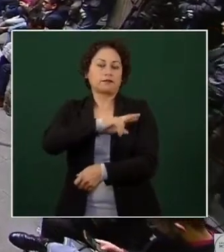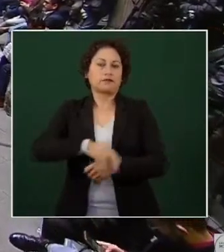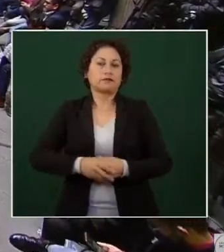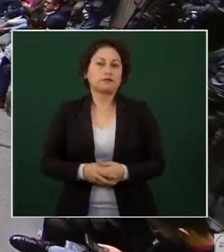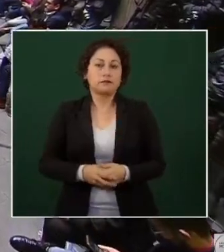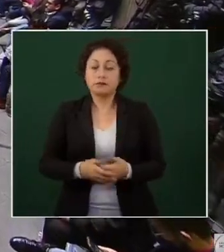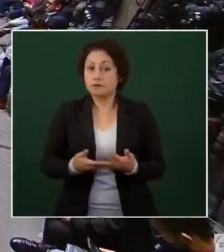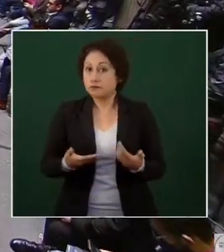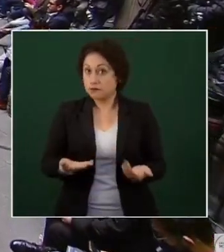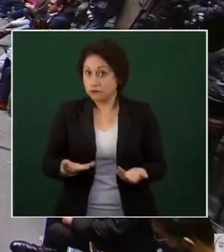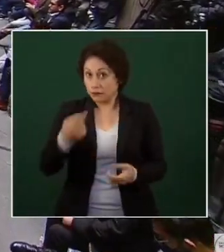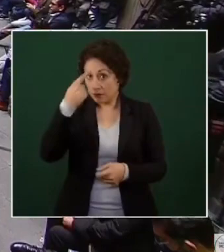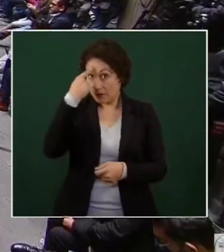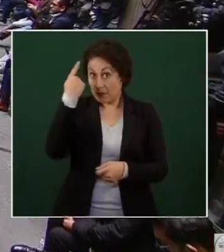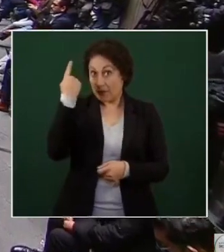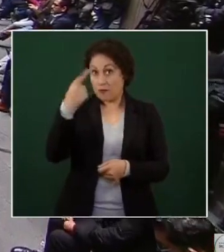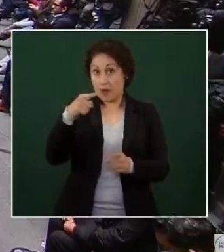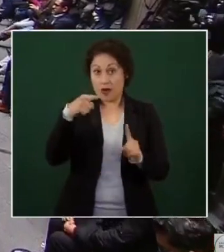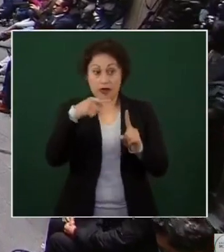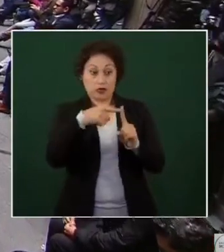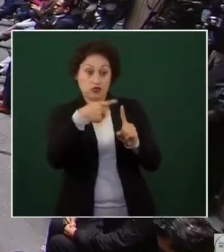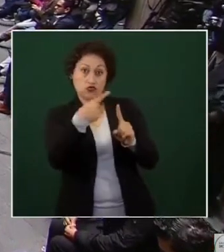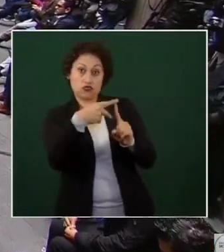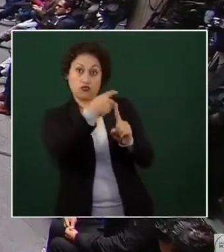y que ya el heredero